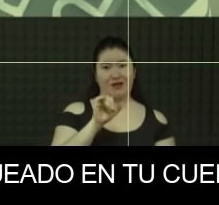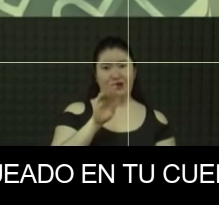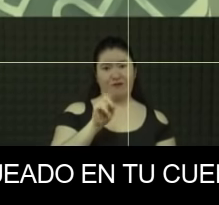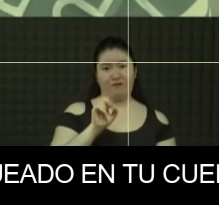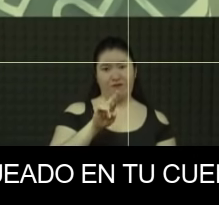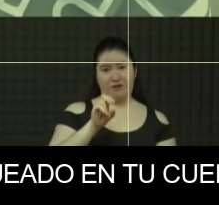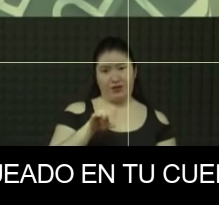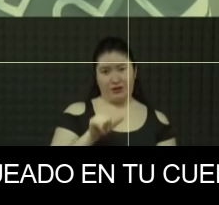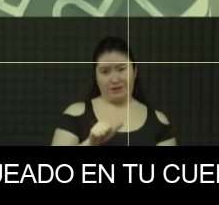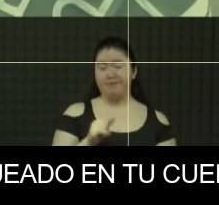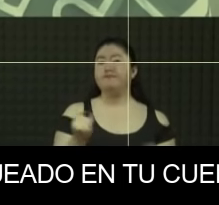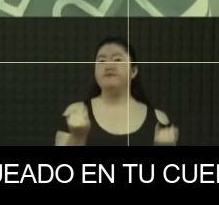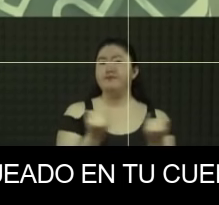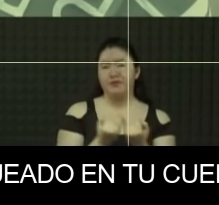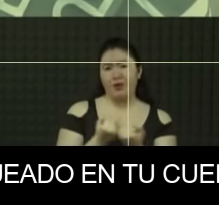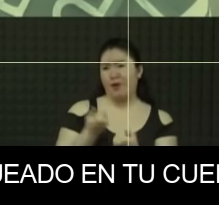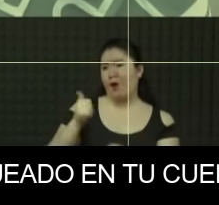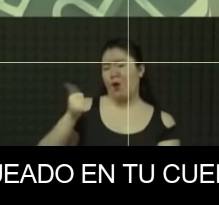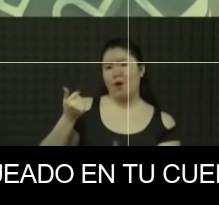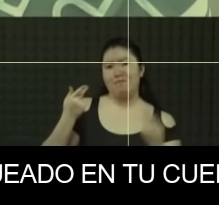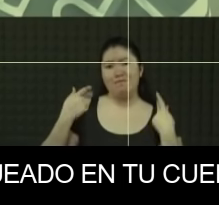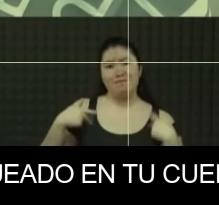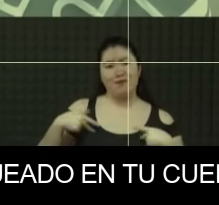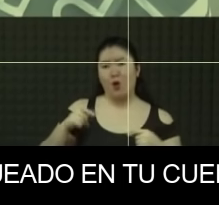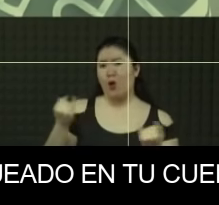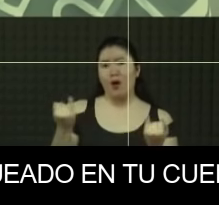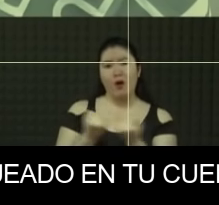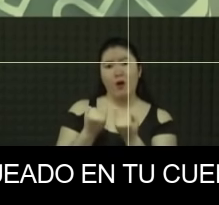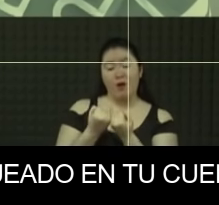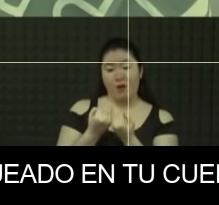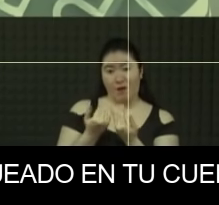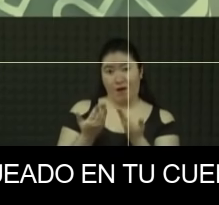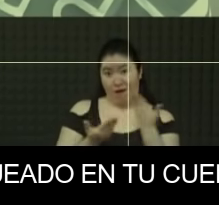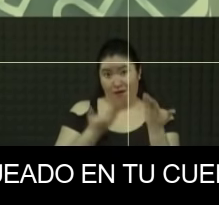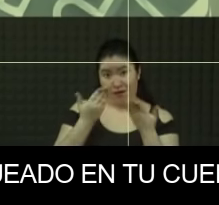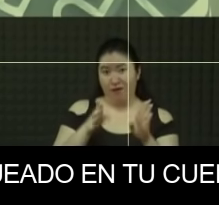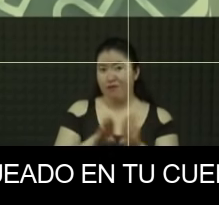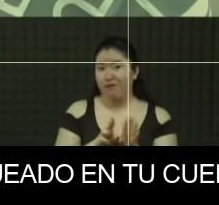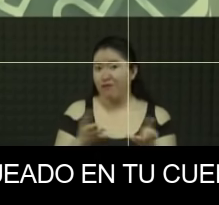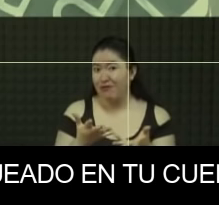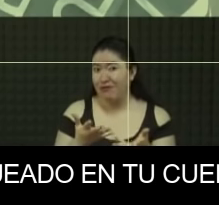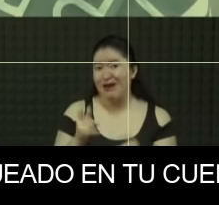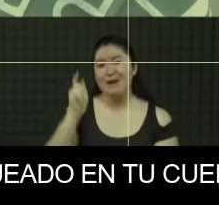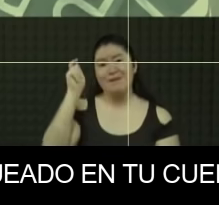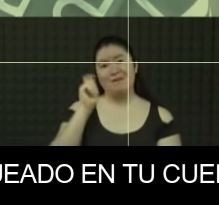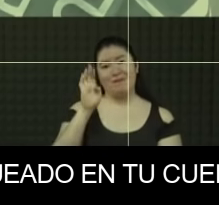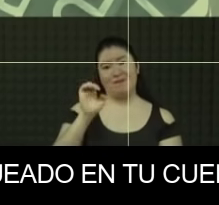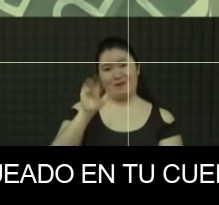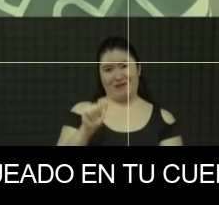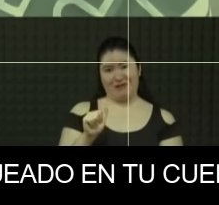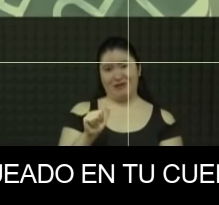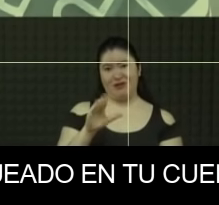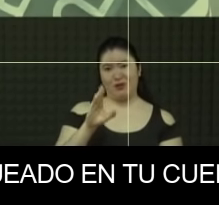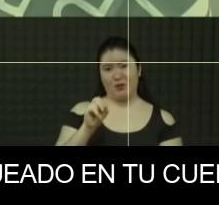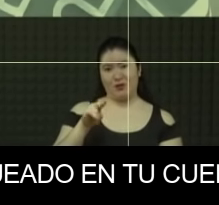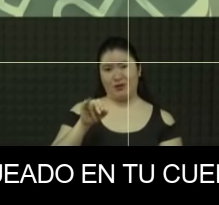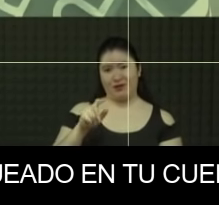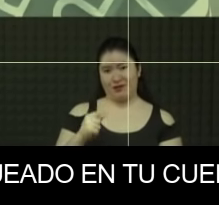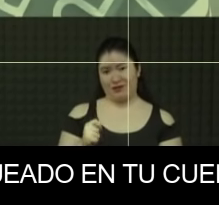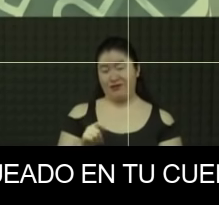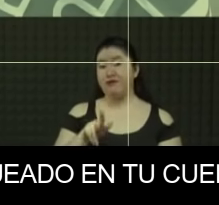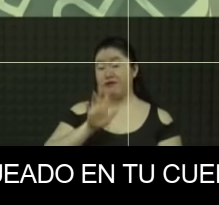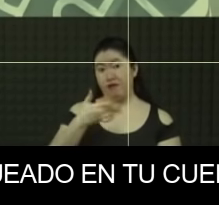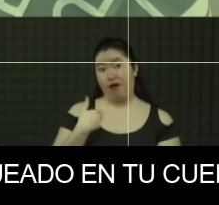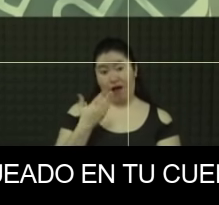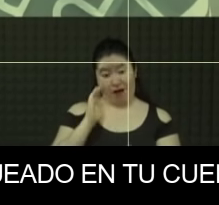de CONACYT para poder estudiar su doctorado en el extranjero. Ella terminó ya el doctorado y, de